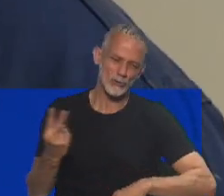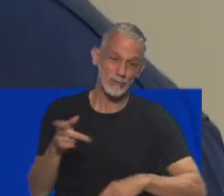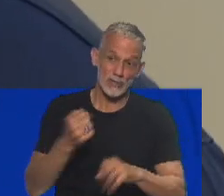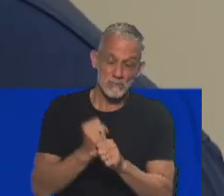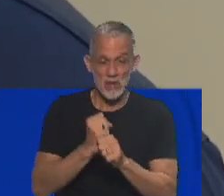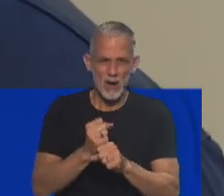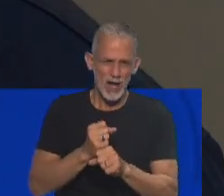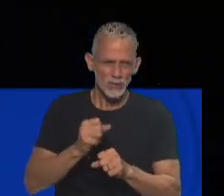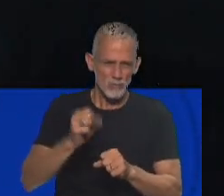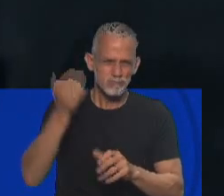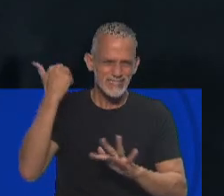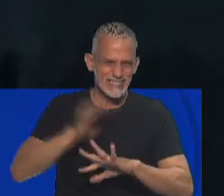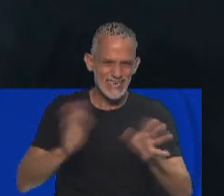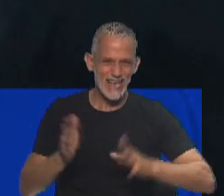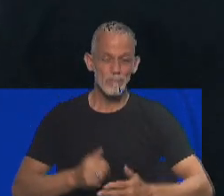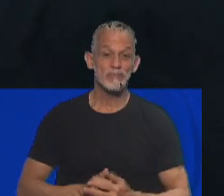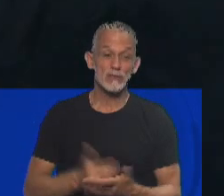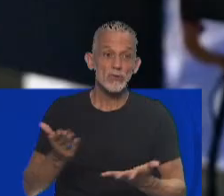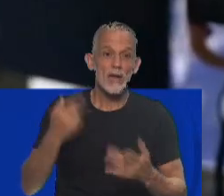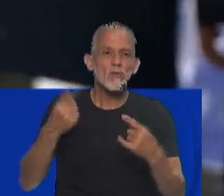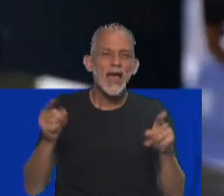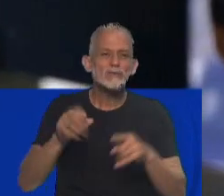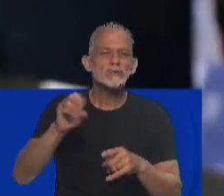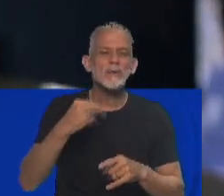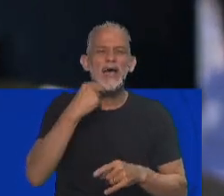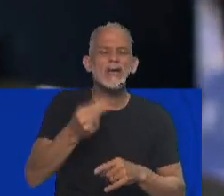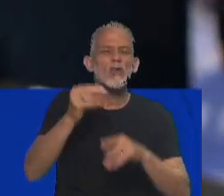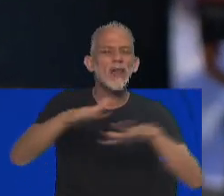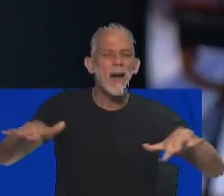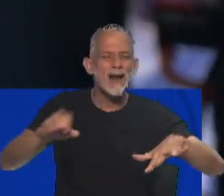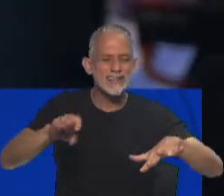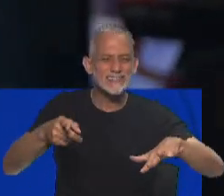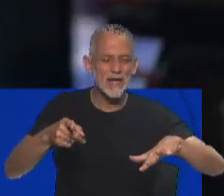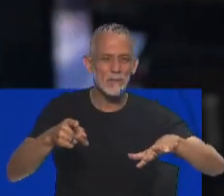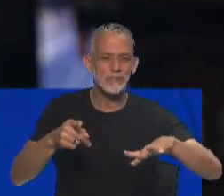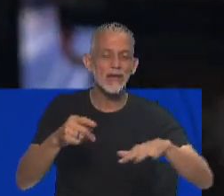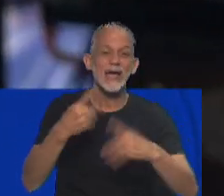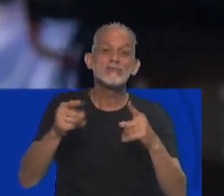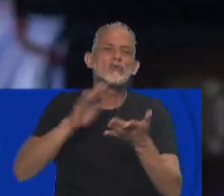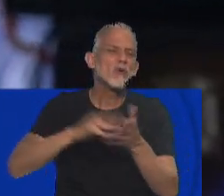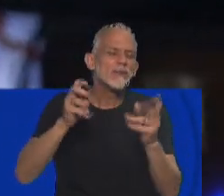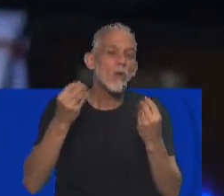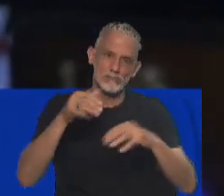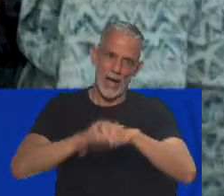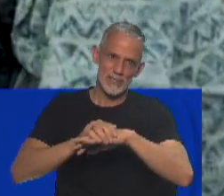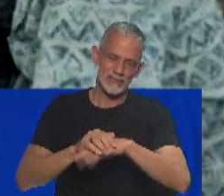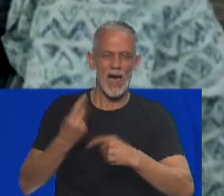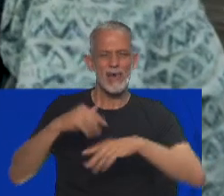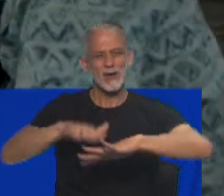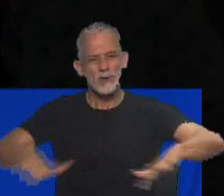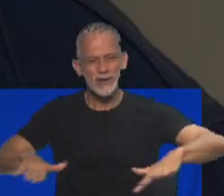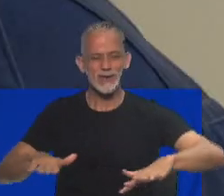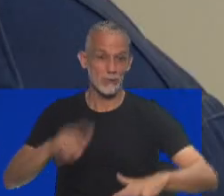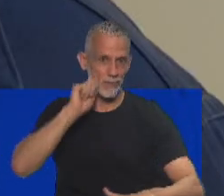trabajando, pero yo había trabajado en otros, y hay una canción que se llama Hijos del Mar, que es una canción sobre la amistad y la niñez. Y